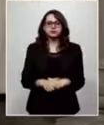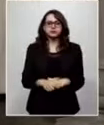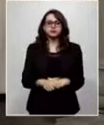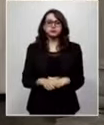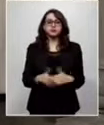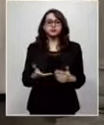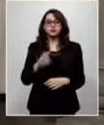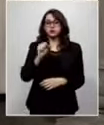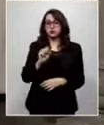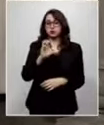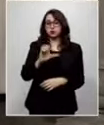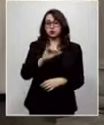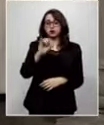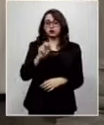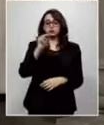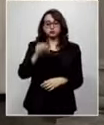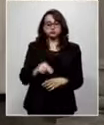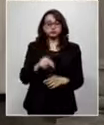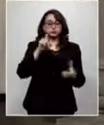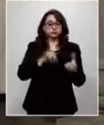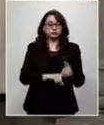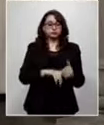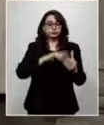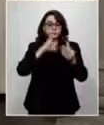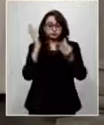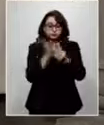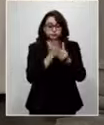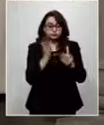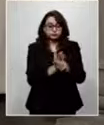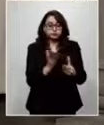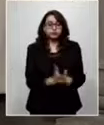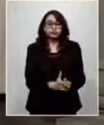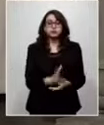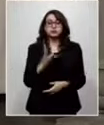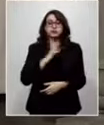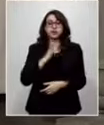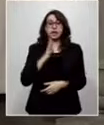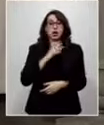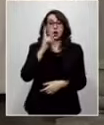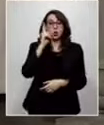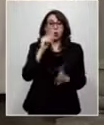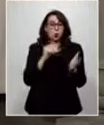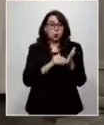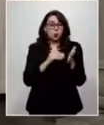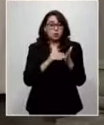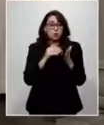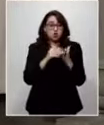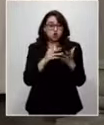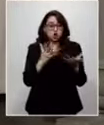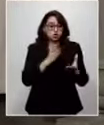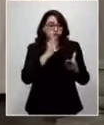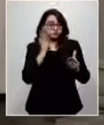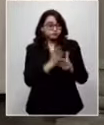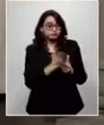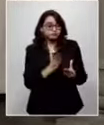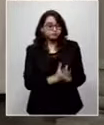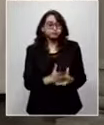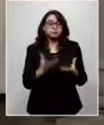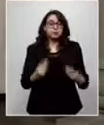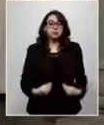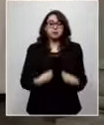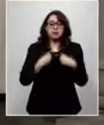Suprema Corte tenemos más de 1 millón de expedientes que cuentan la vida de personas e